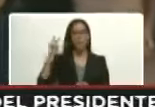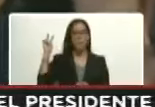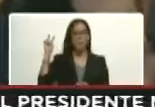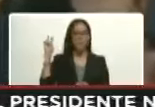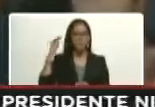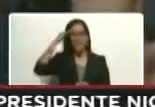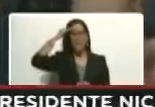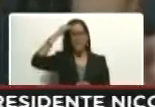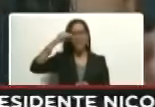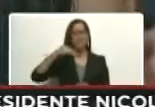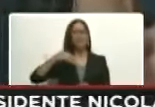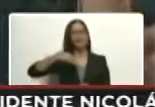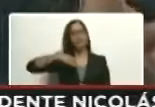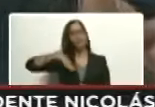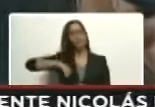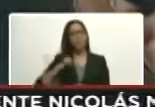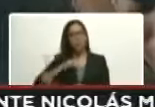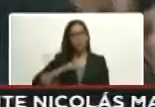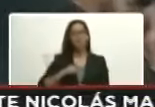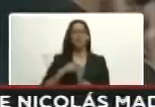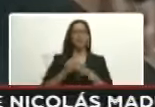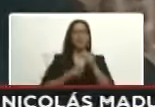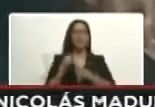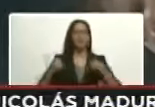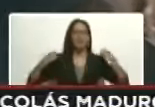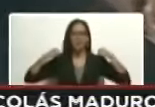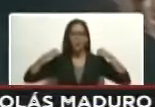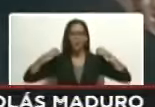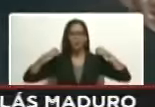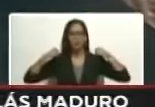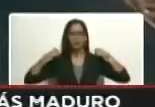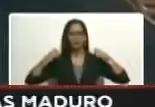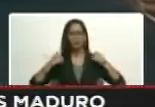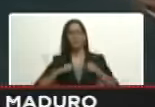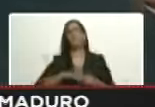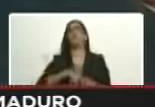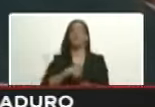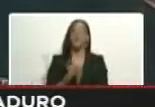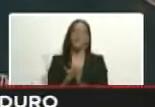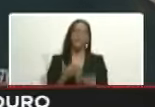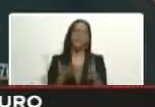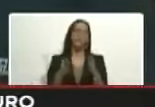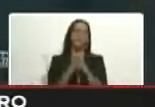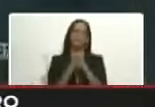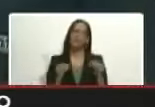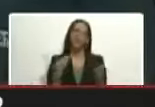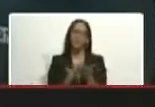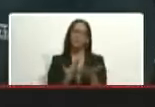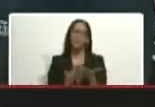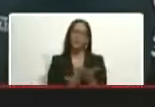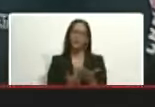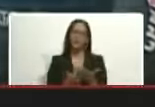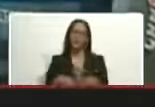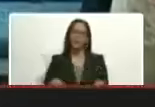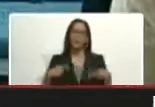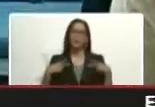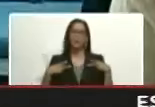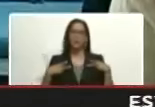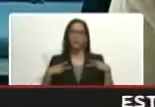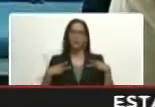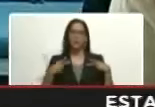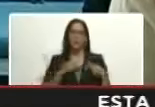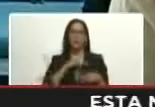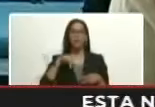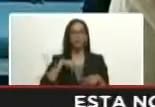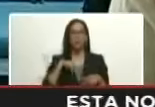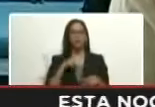se hace indestructible, se hace invencible. Es capaz de lograr todo lo que se plantee en la vida. Y